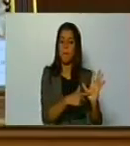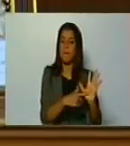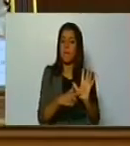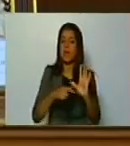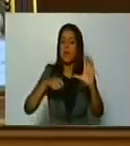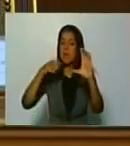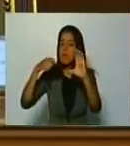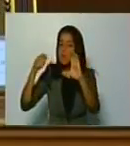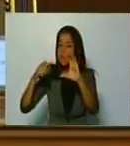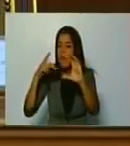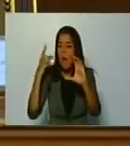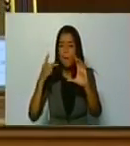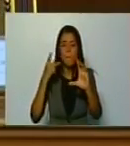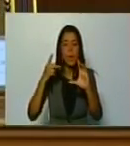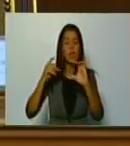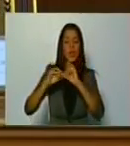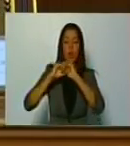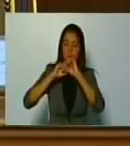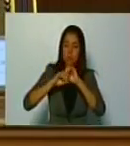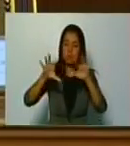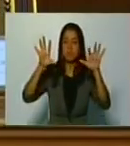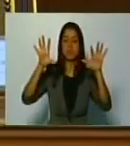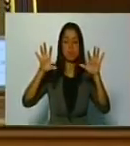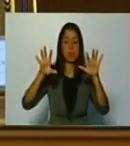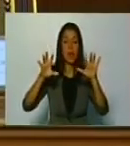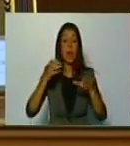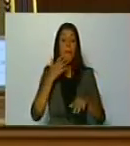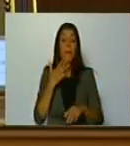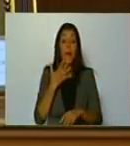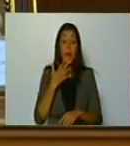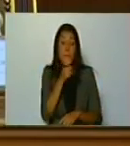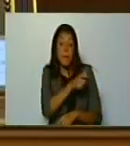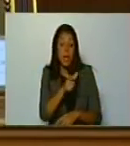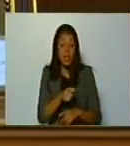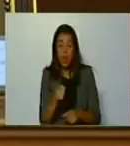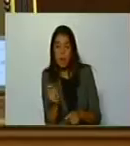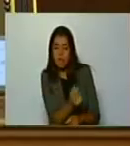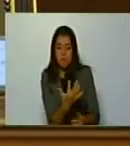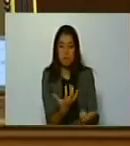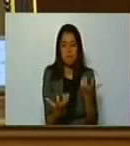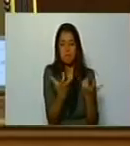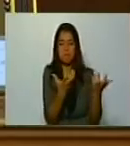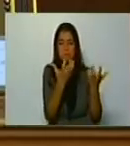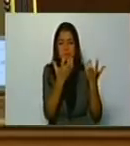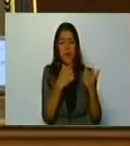hechos políticos mundiales, la quema de personas vivas, la destrucción,